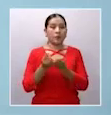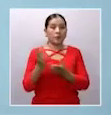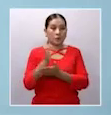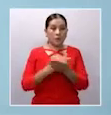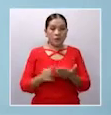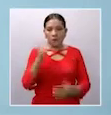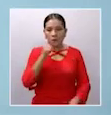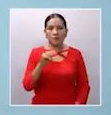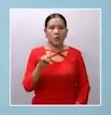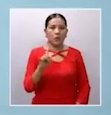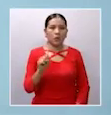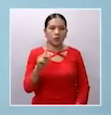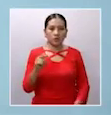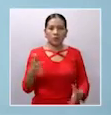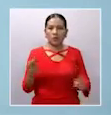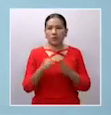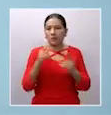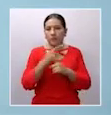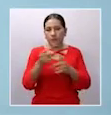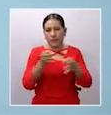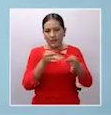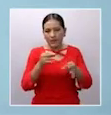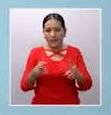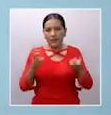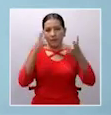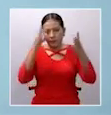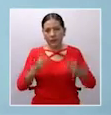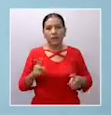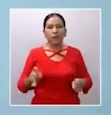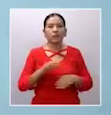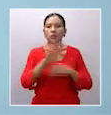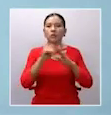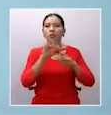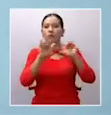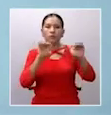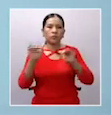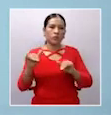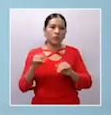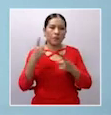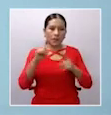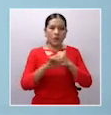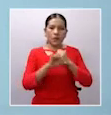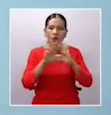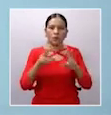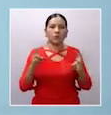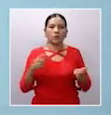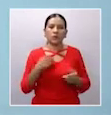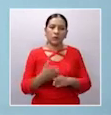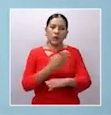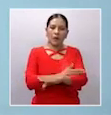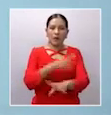Diputada Nenosca Morales indicó que la comisión mixta va a definir la convocatoria a la preselección de candidatos.